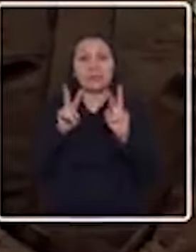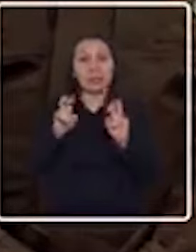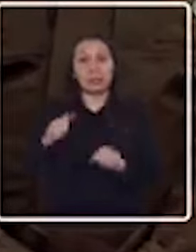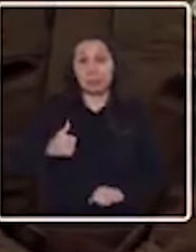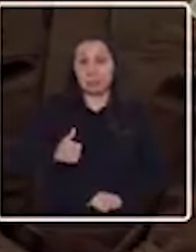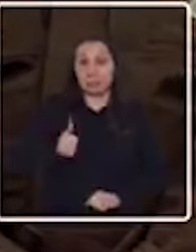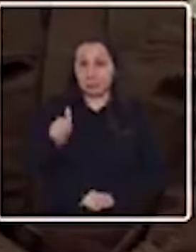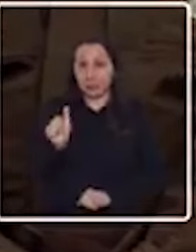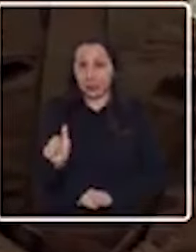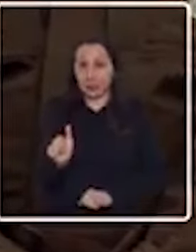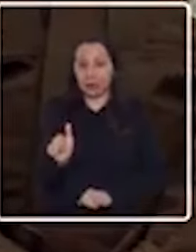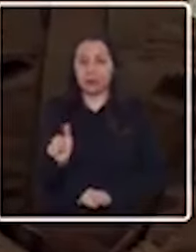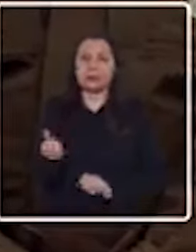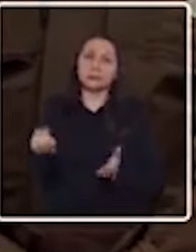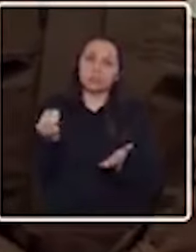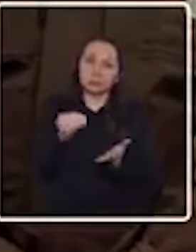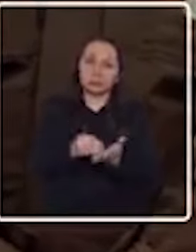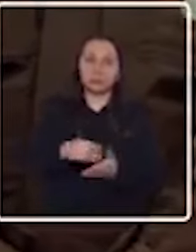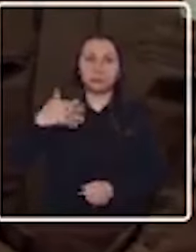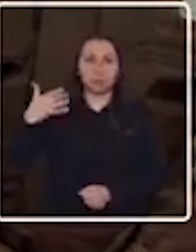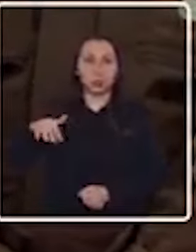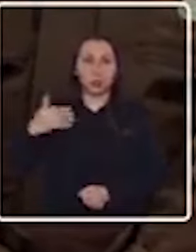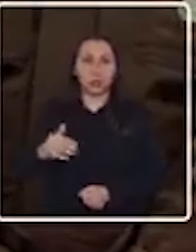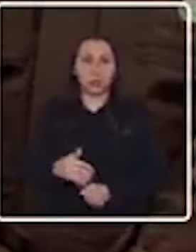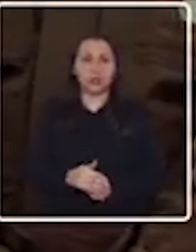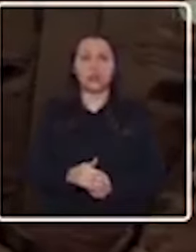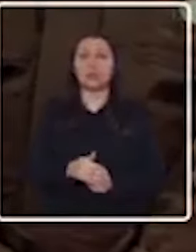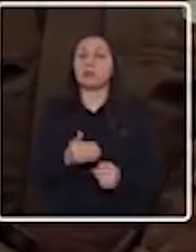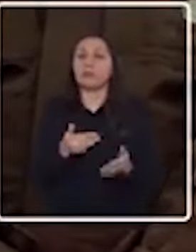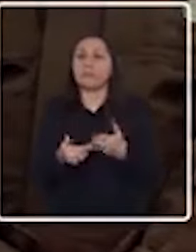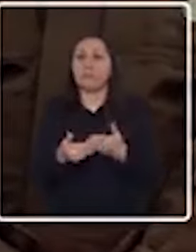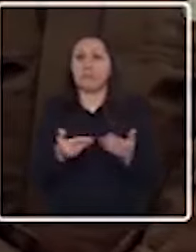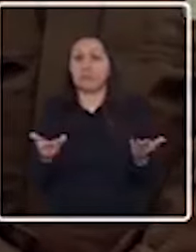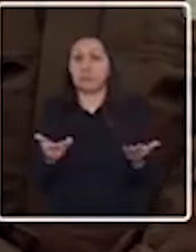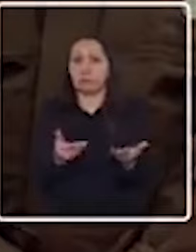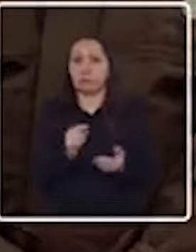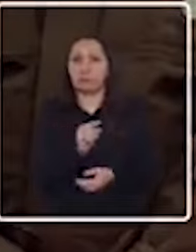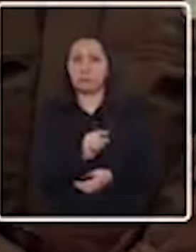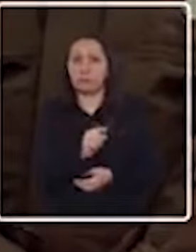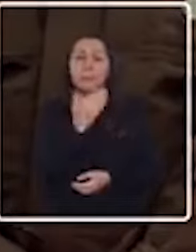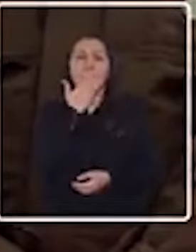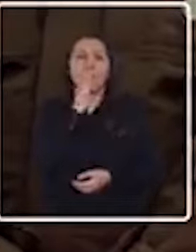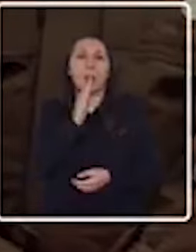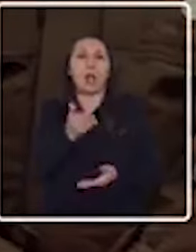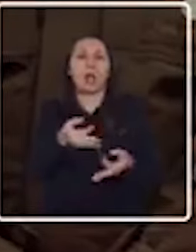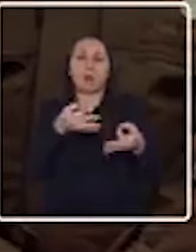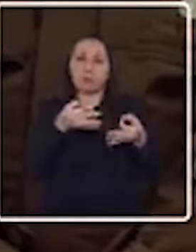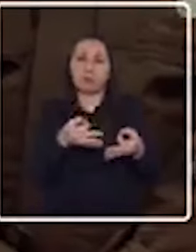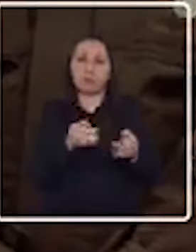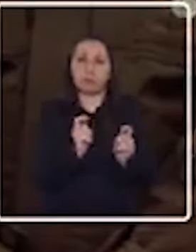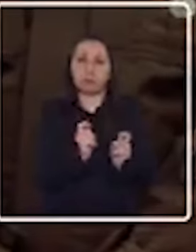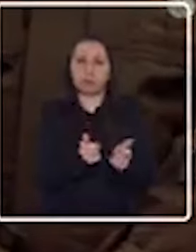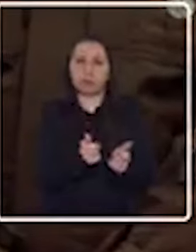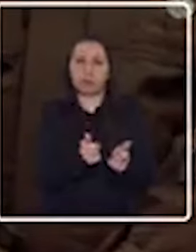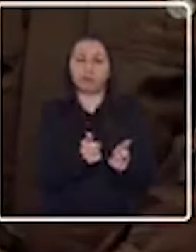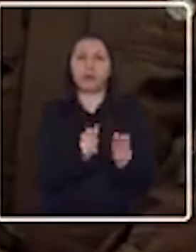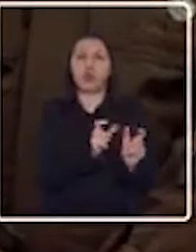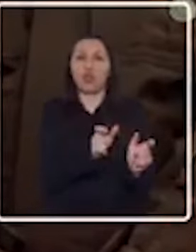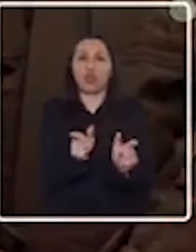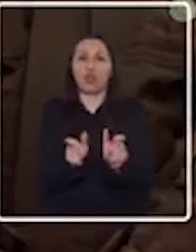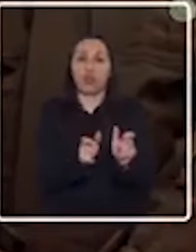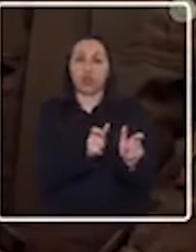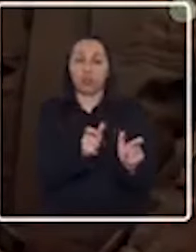PDI, el refuerzo fundamental va a ir por el lado de mejorar las capacidades de